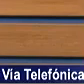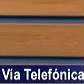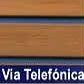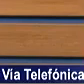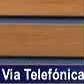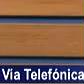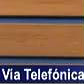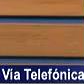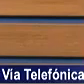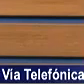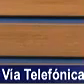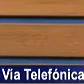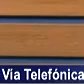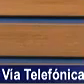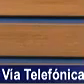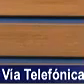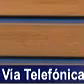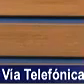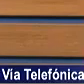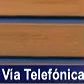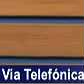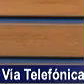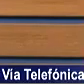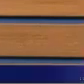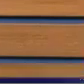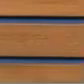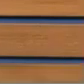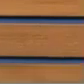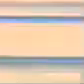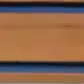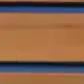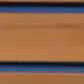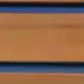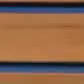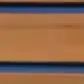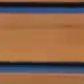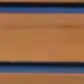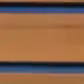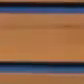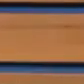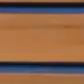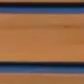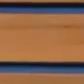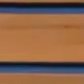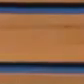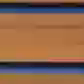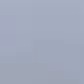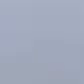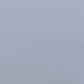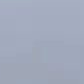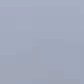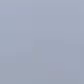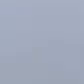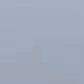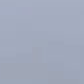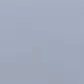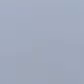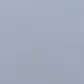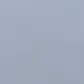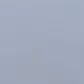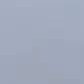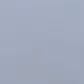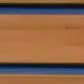gracias. Buen día, con gracias. Mucho gusto. Te quedas 5 minutos más para comentar esto.